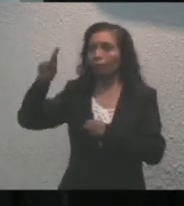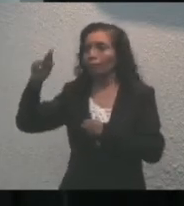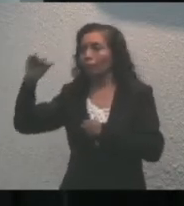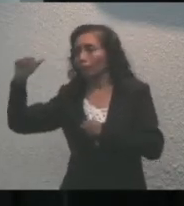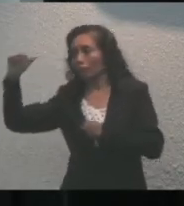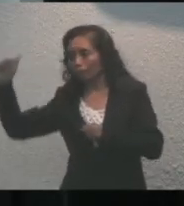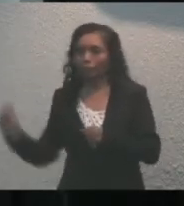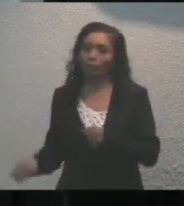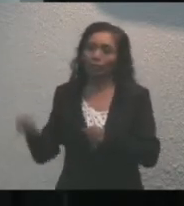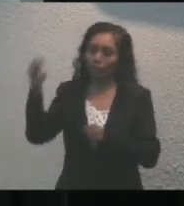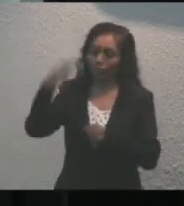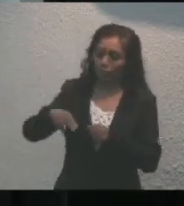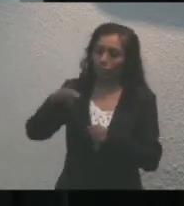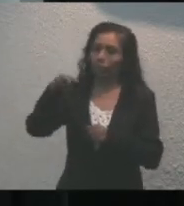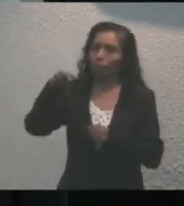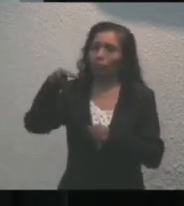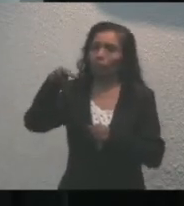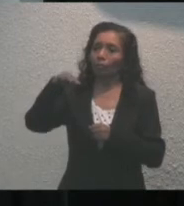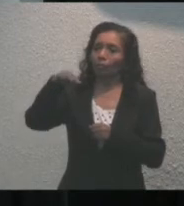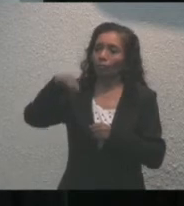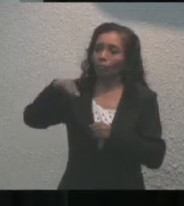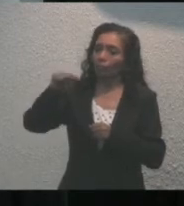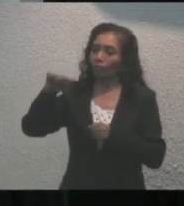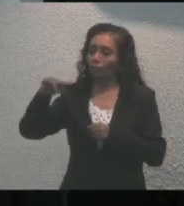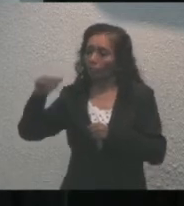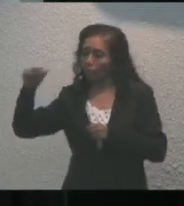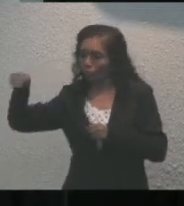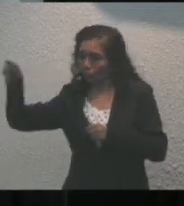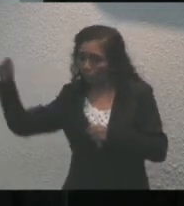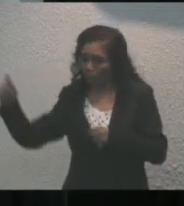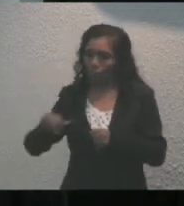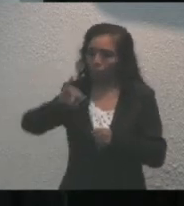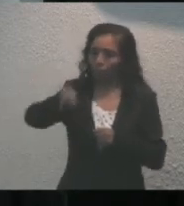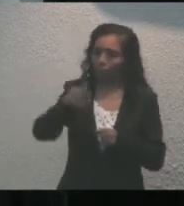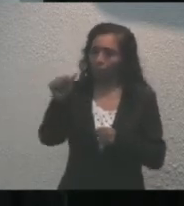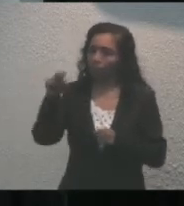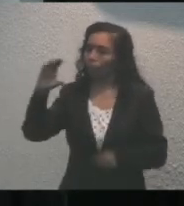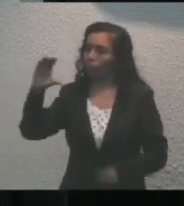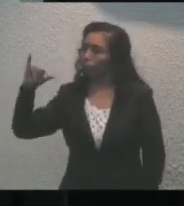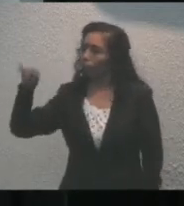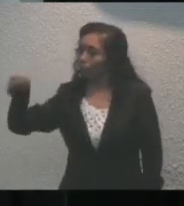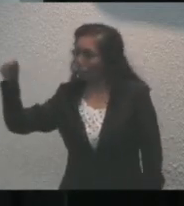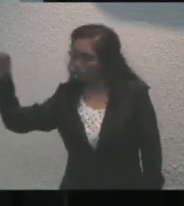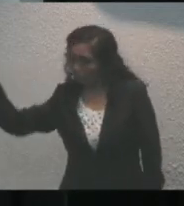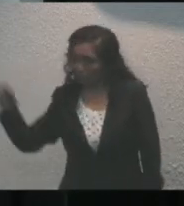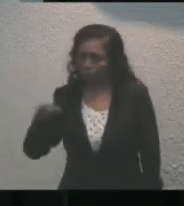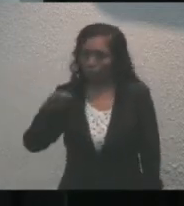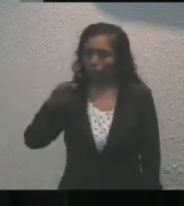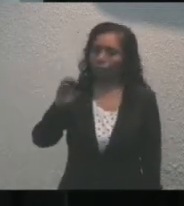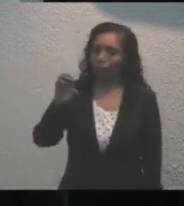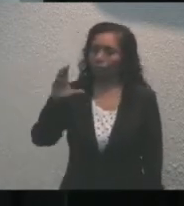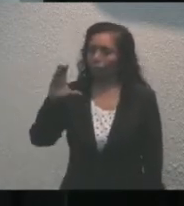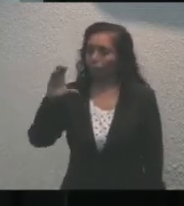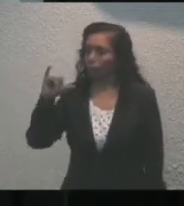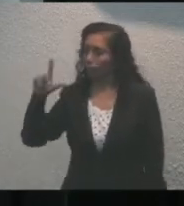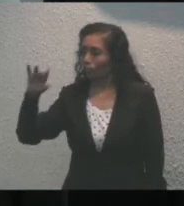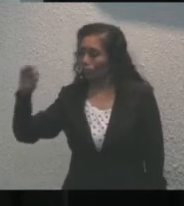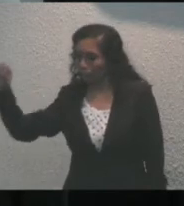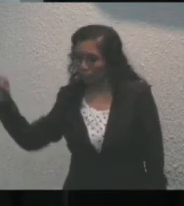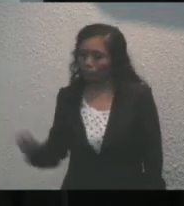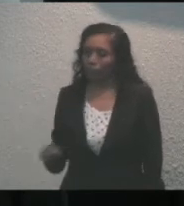Ay, Jacinto Pat, Cecilio Chi, José María Barrera,